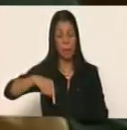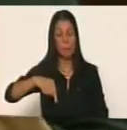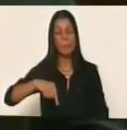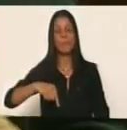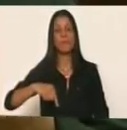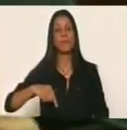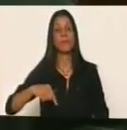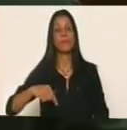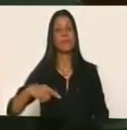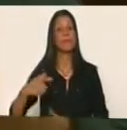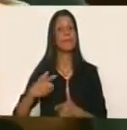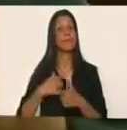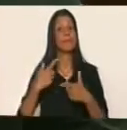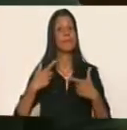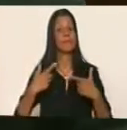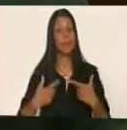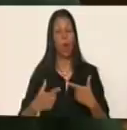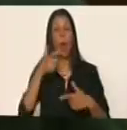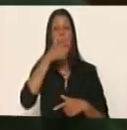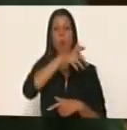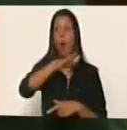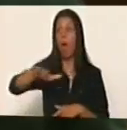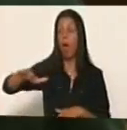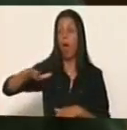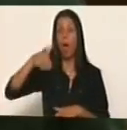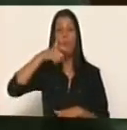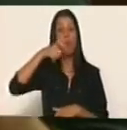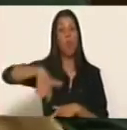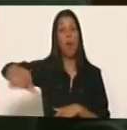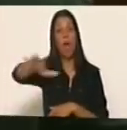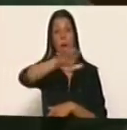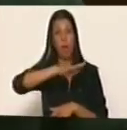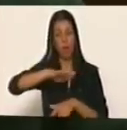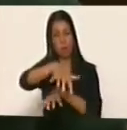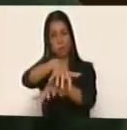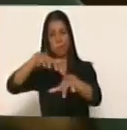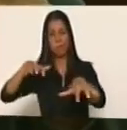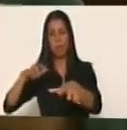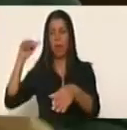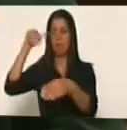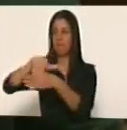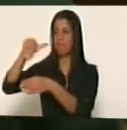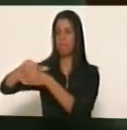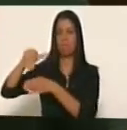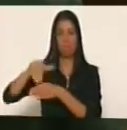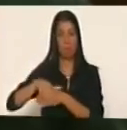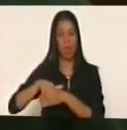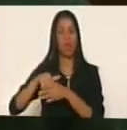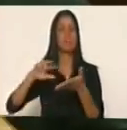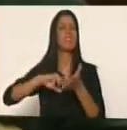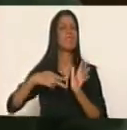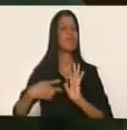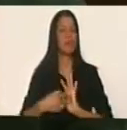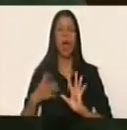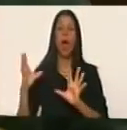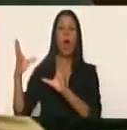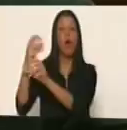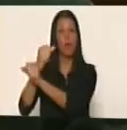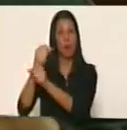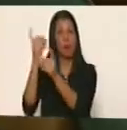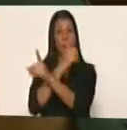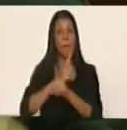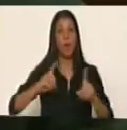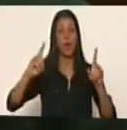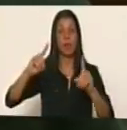que esa alta participación del pueblo venezolano y la confianza en la democracia, la confianza en el